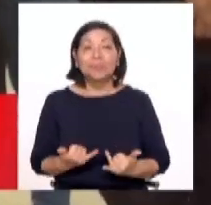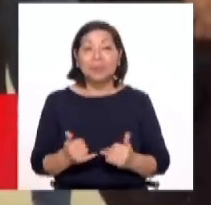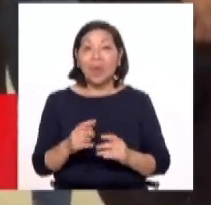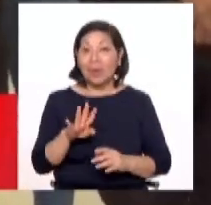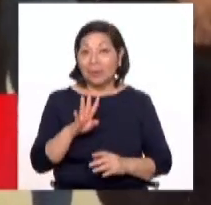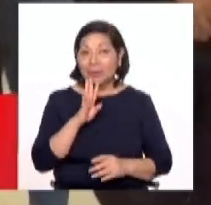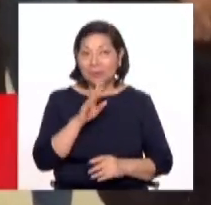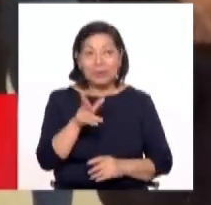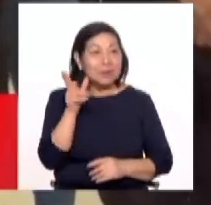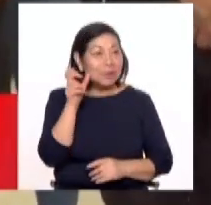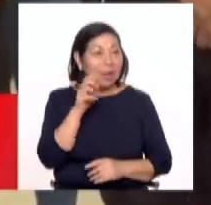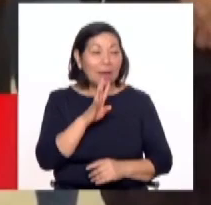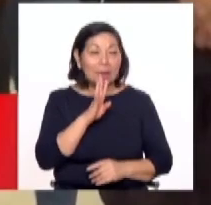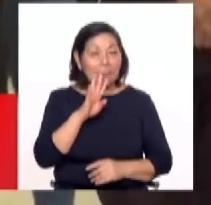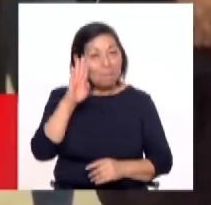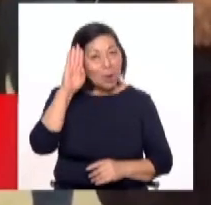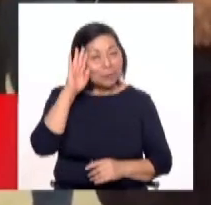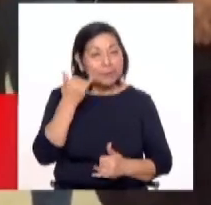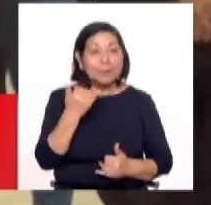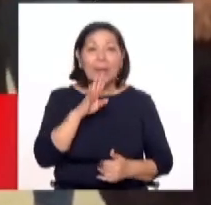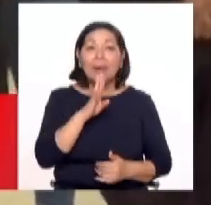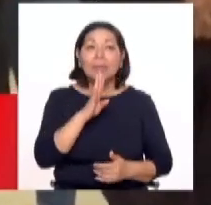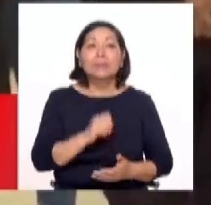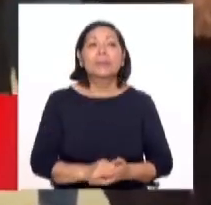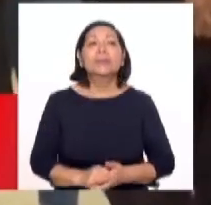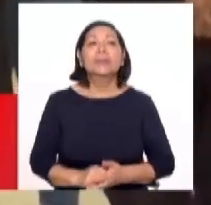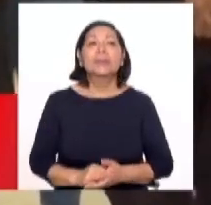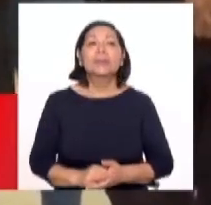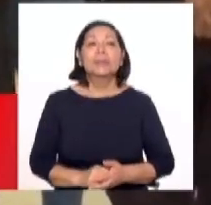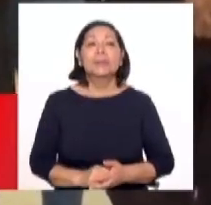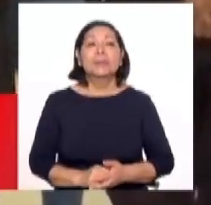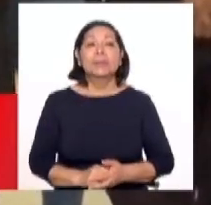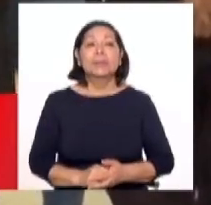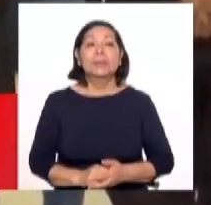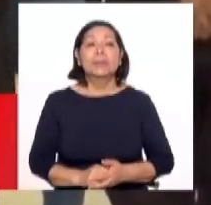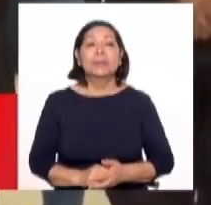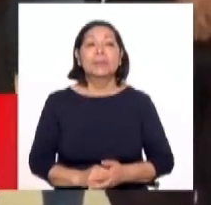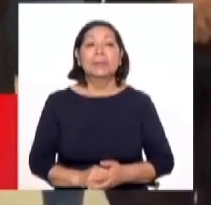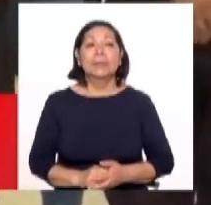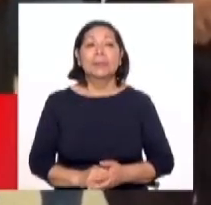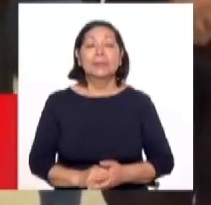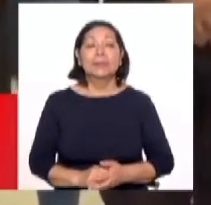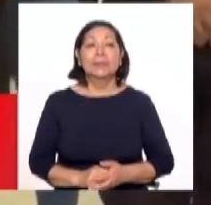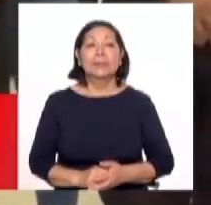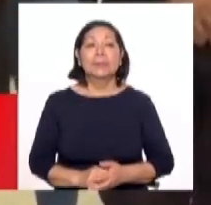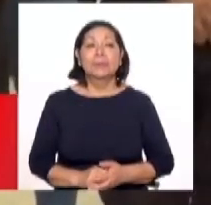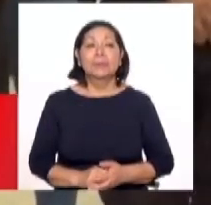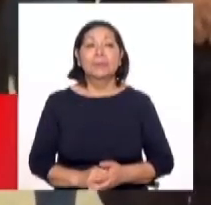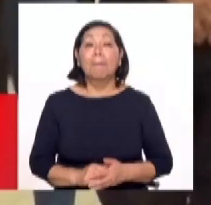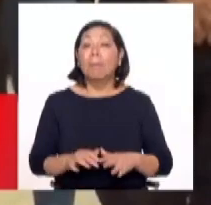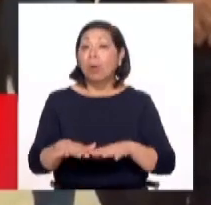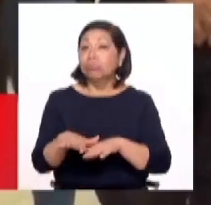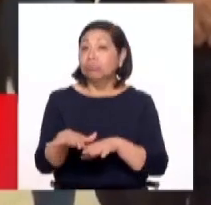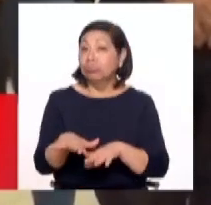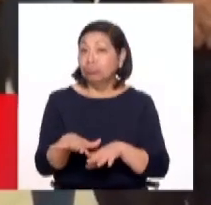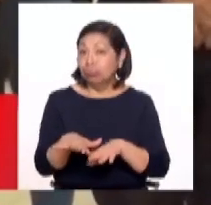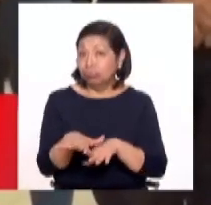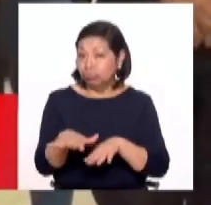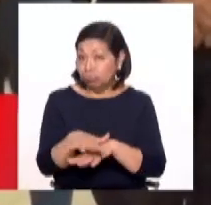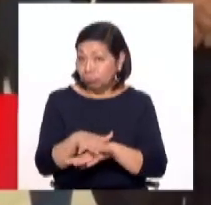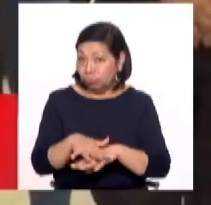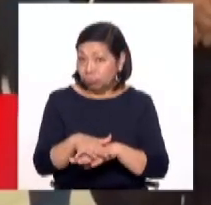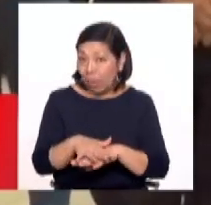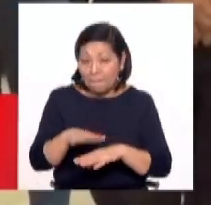Regular su comportamiento a través de las indicaciones que da la policía.